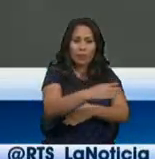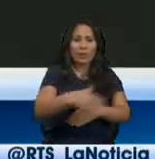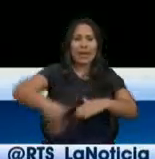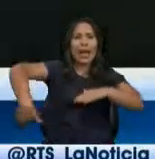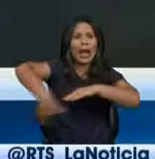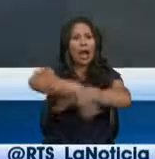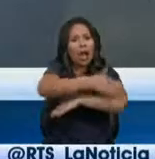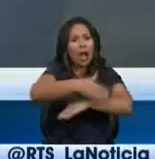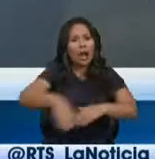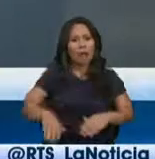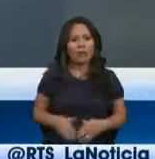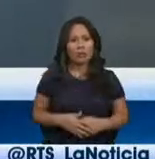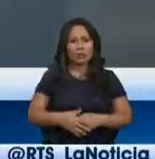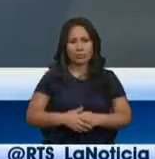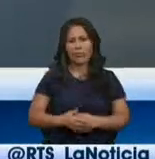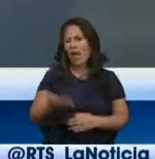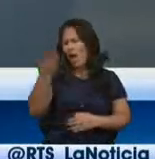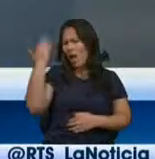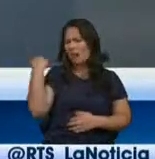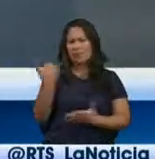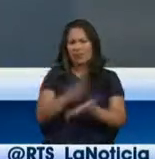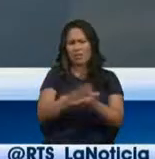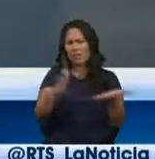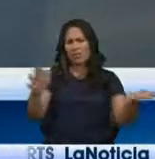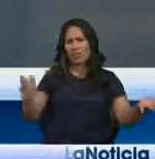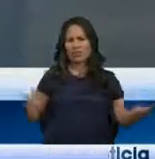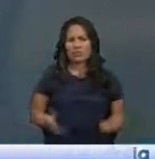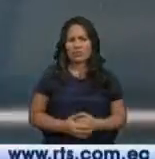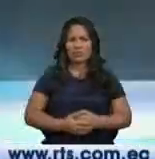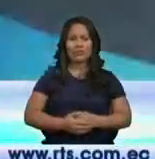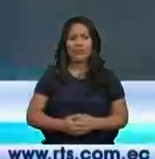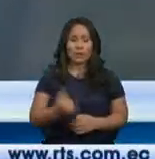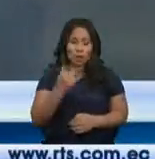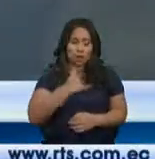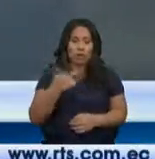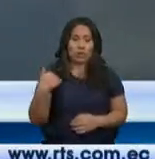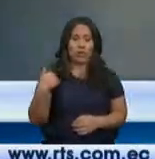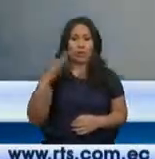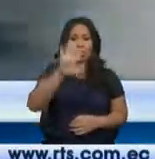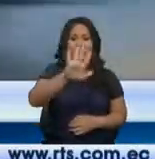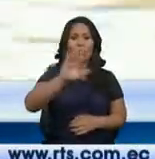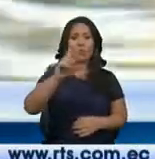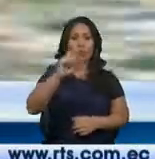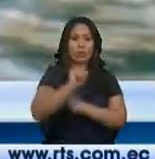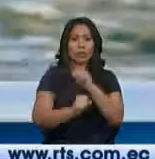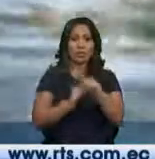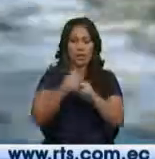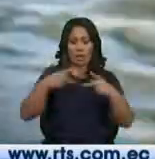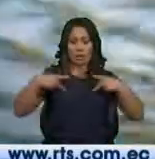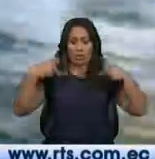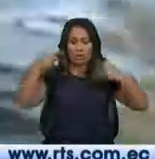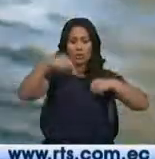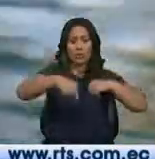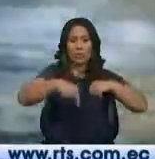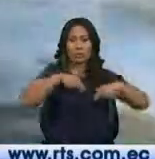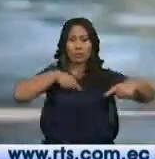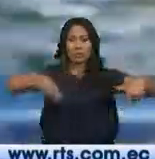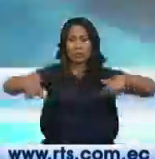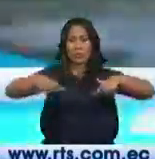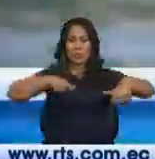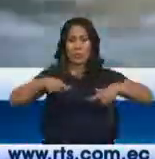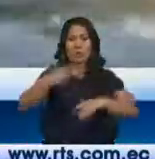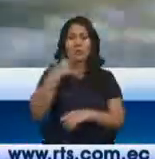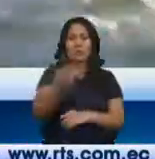calle. De antes no era así. De antes no era así. Son 51 años que yo tengo aquí. De acuerdo con los pronósticos, la